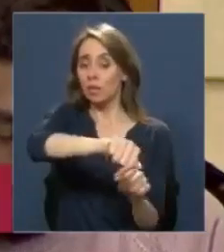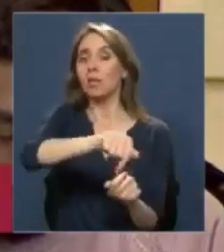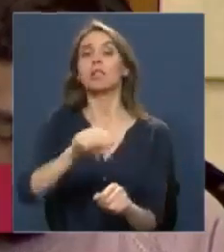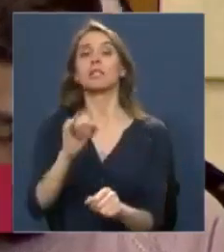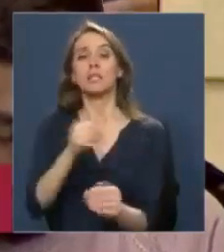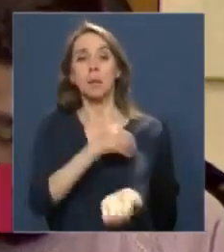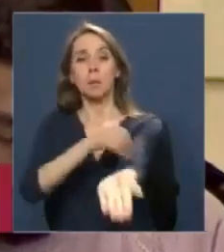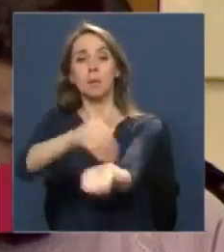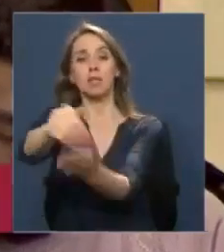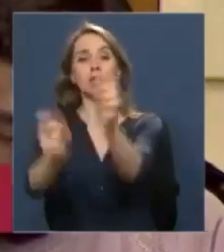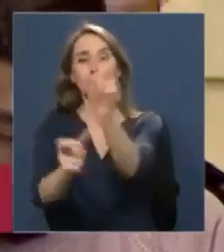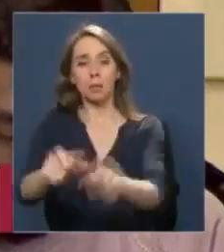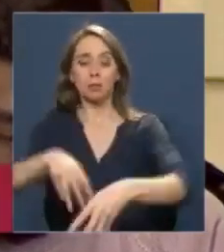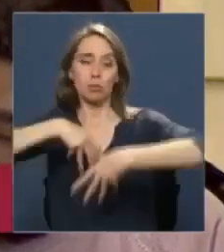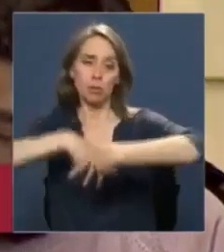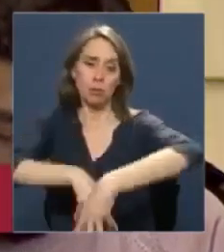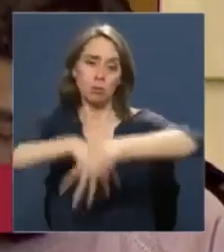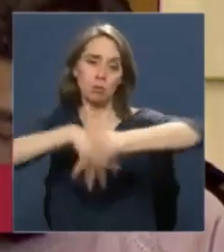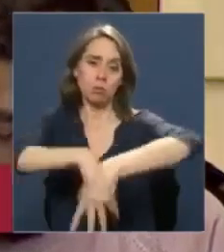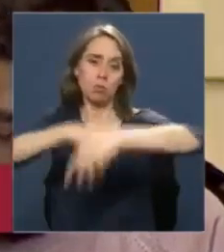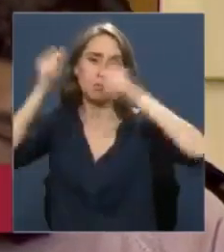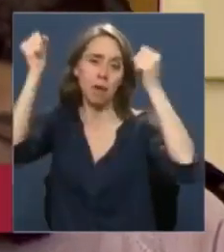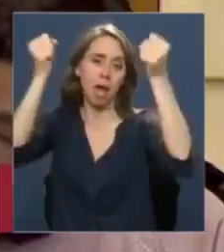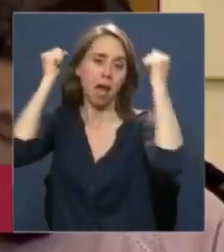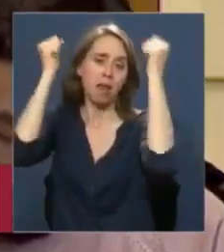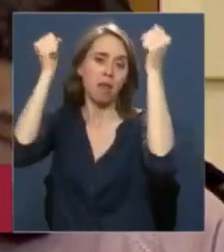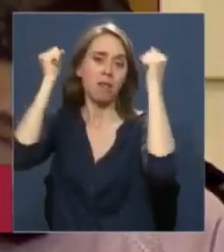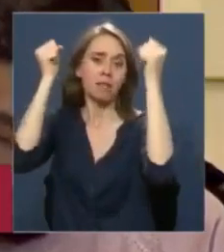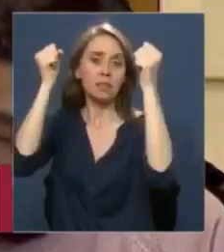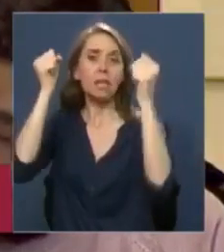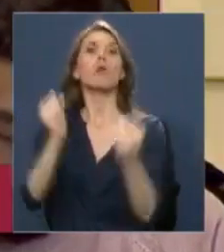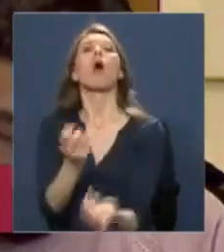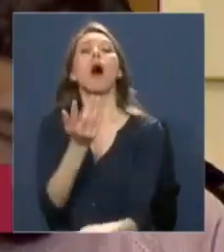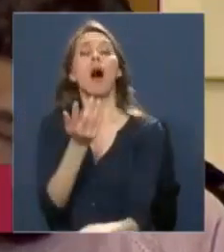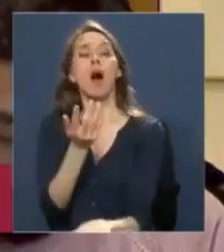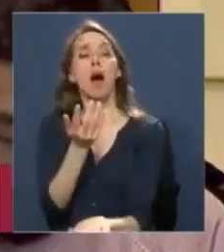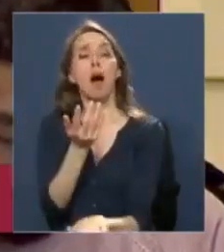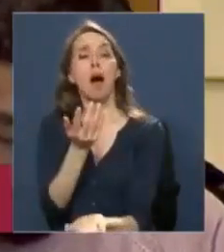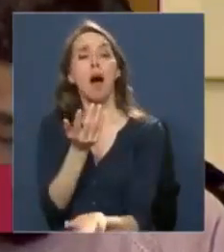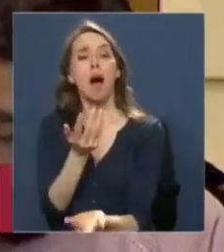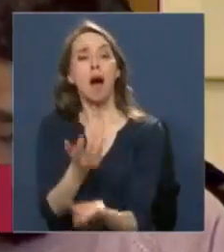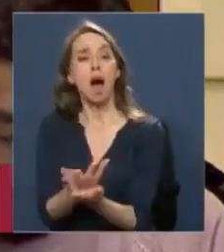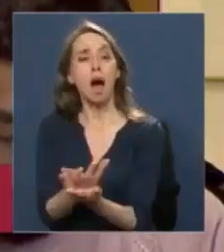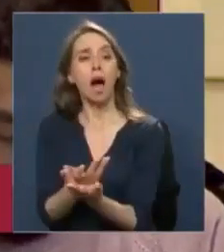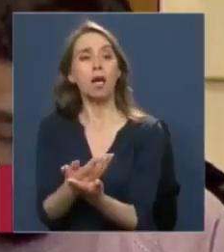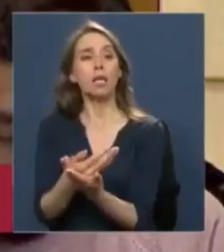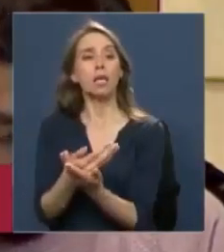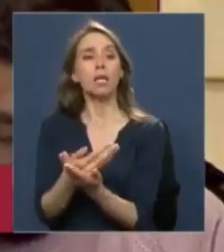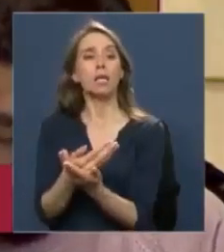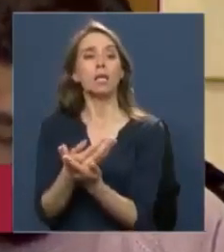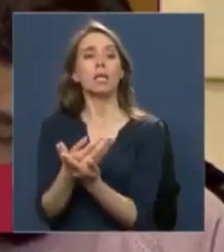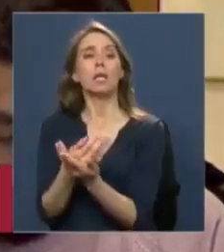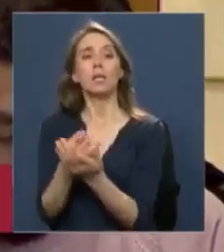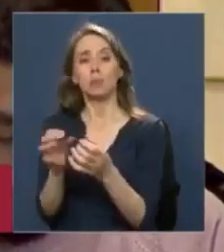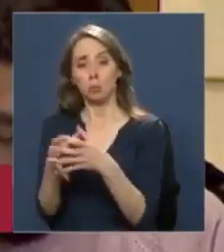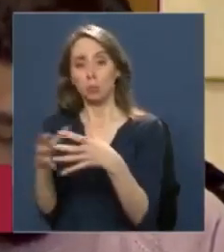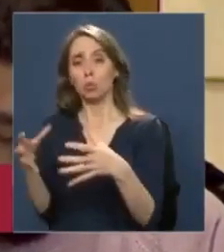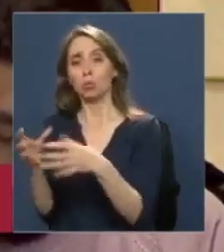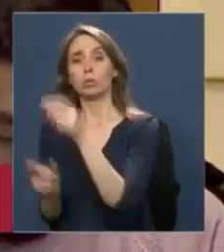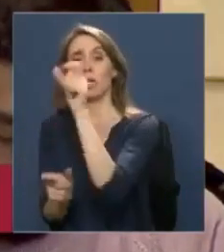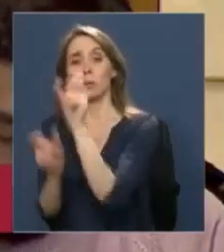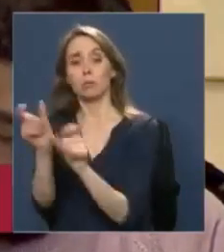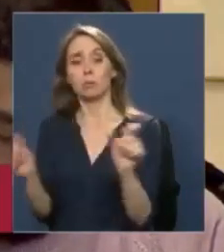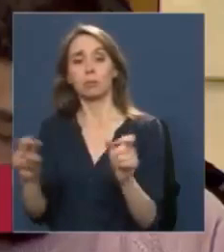mientras hay millones de personas manifestándose, efectivamente tenemos ya más que un puñado, un conjunto importante